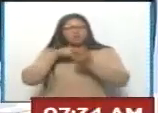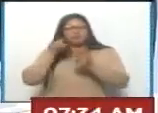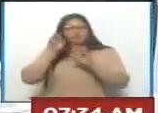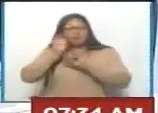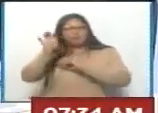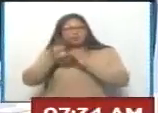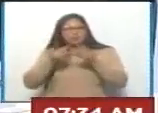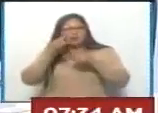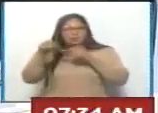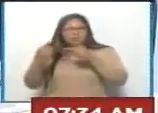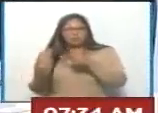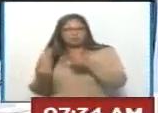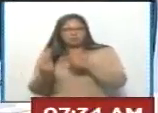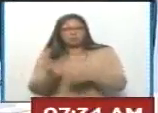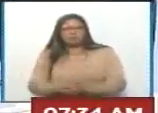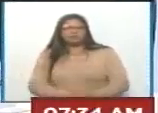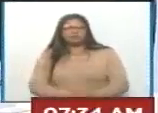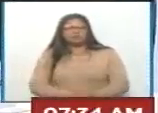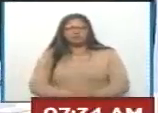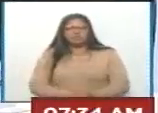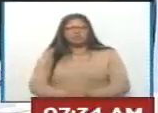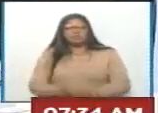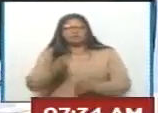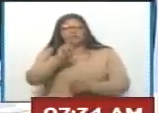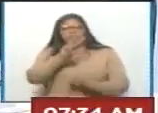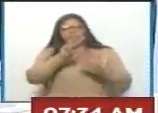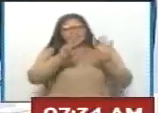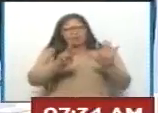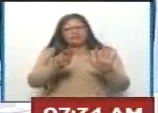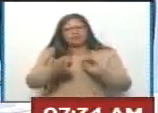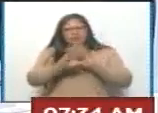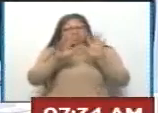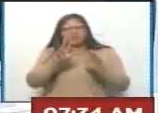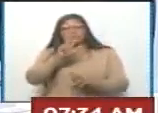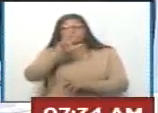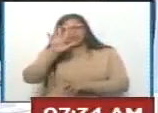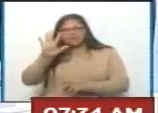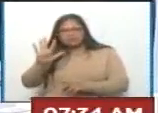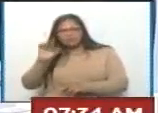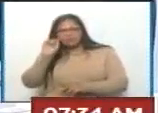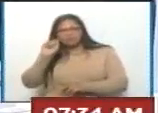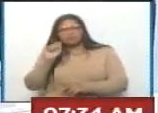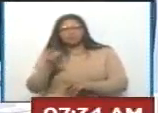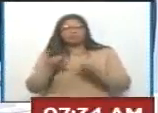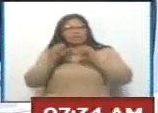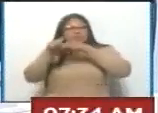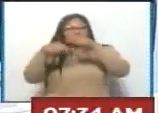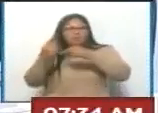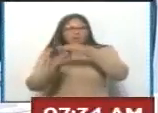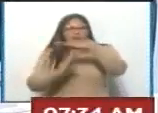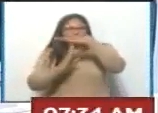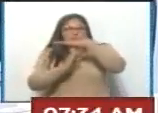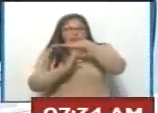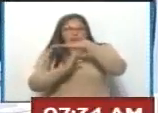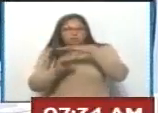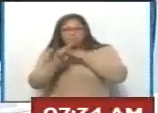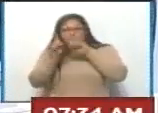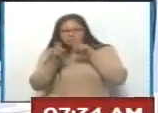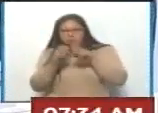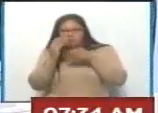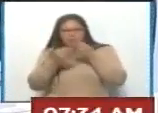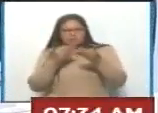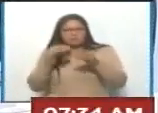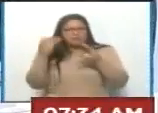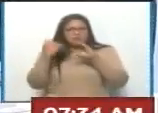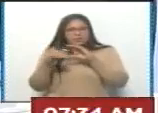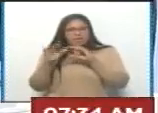usted en la próxima parte. 7 de la mañana, 35 minutos. El diputado Jesús Farías va a continuar con nosotros luego de la pausa. Si tiene alguna pregunta, lo puede hacer